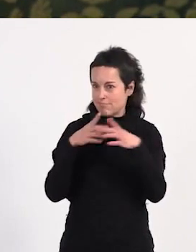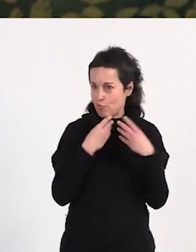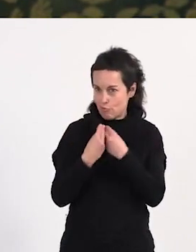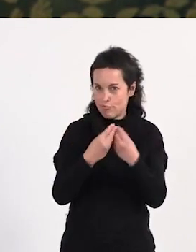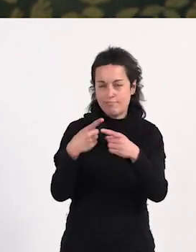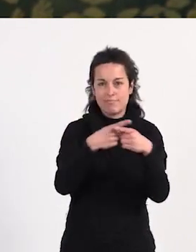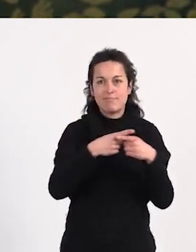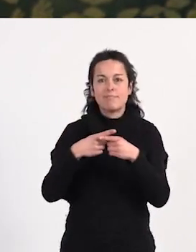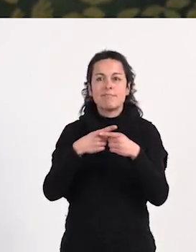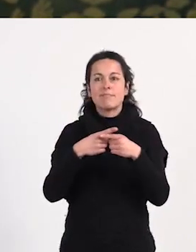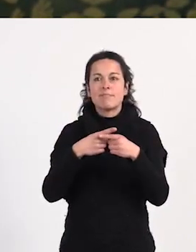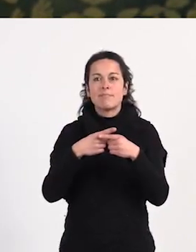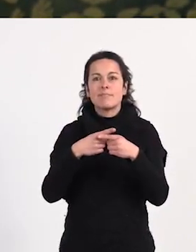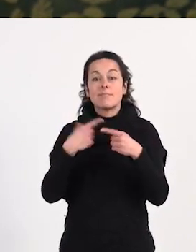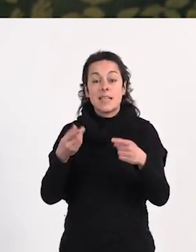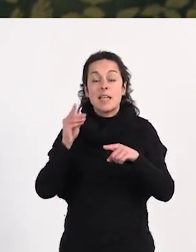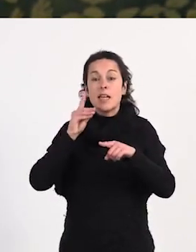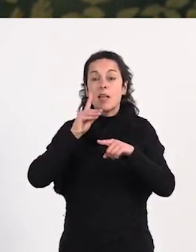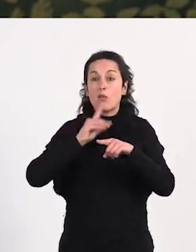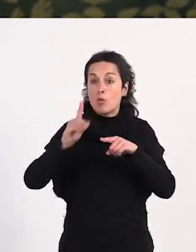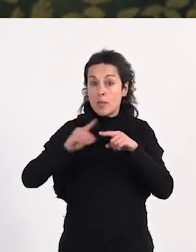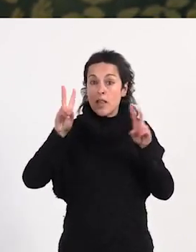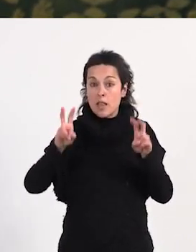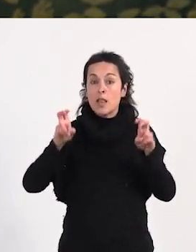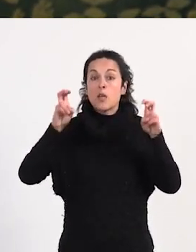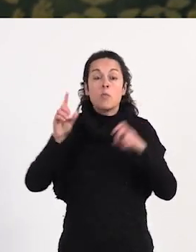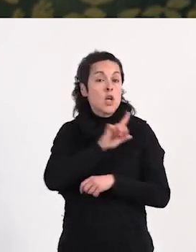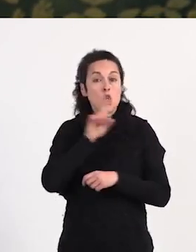ver lo que es el documental No Sigo el Guión.